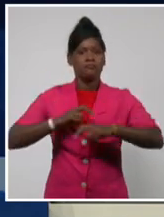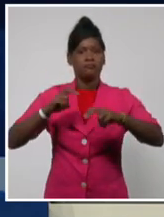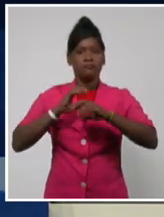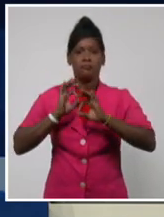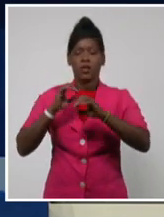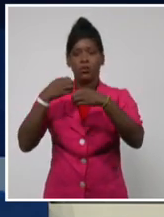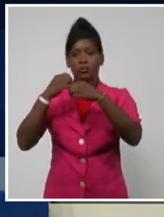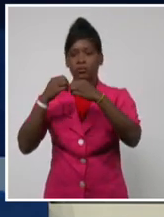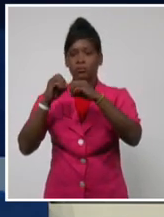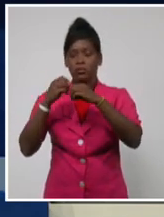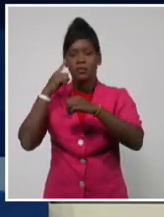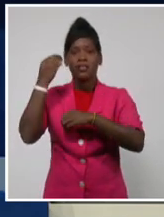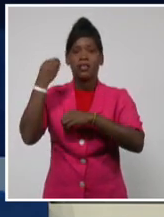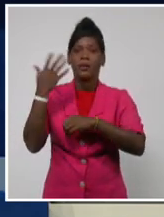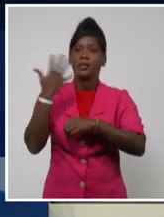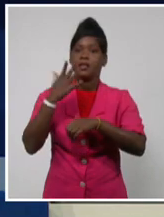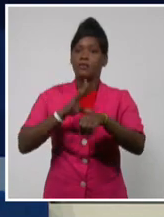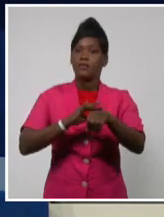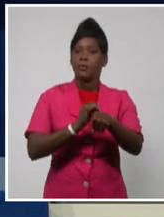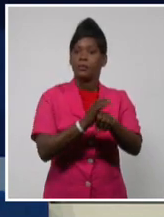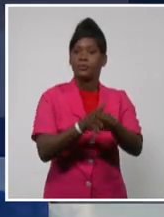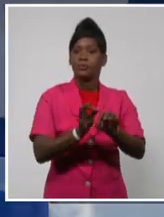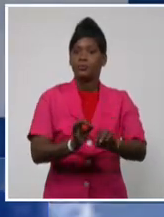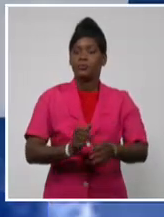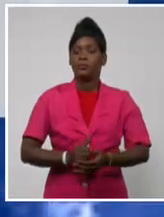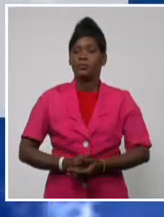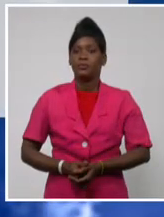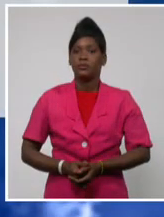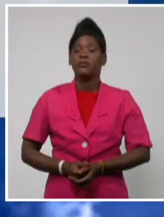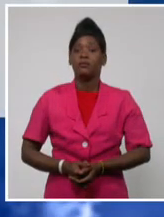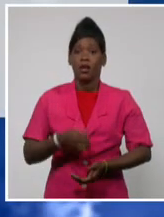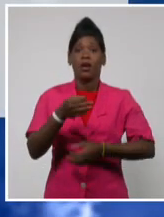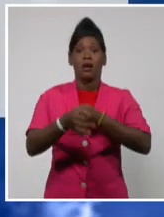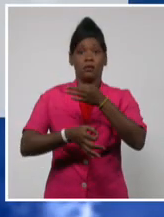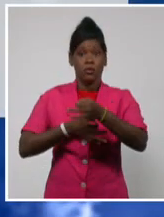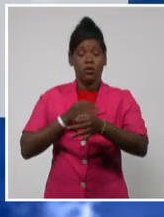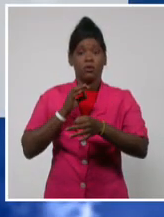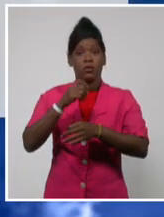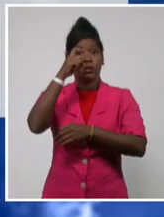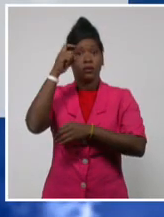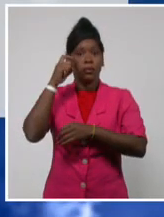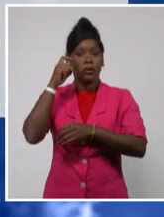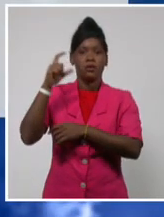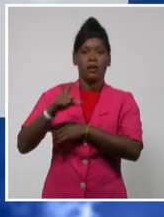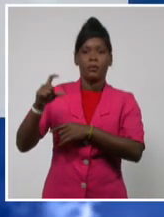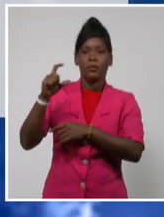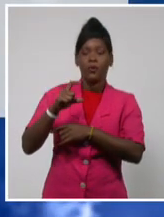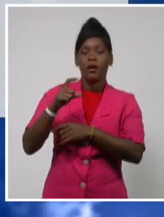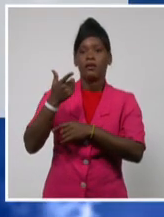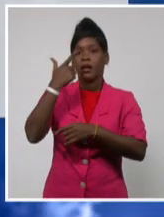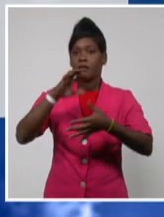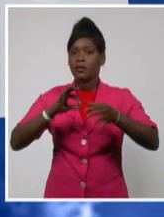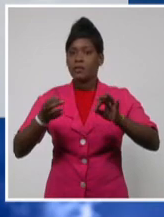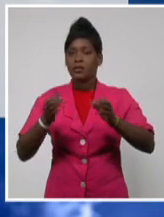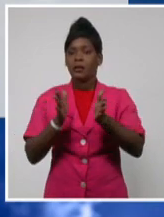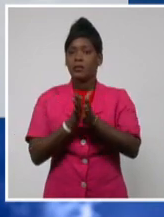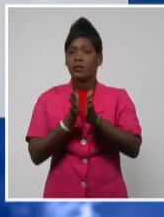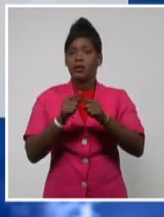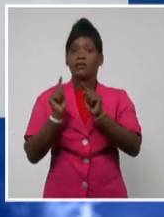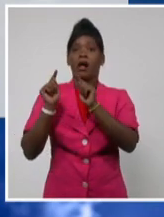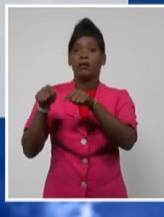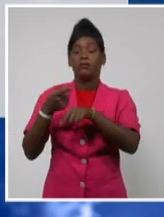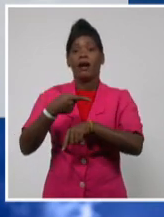podrían diagnosticar. Destacó además que Santi Spíritus, Camagüey, Artemisa y Matanzas registraron casos en el